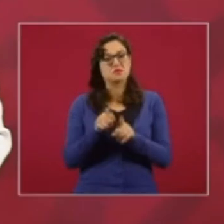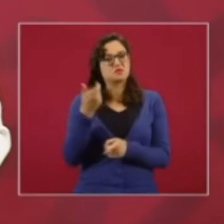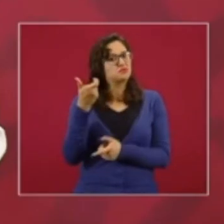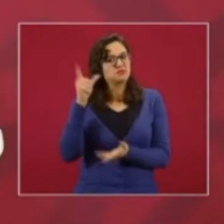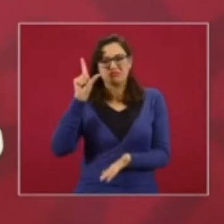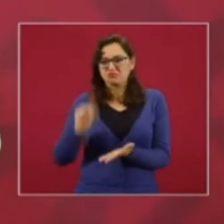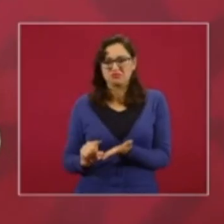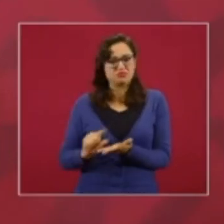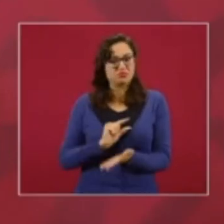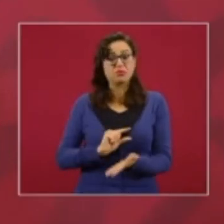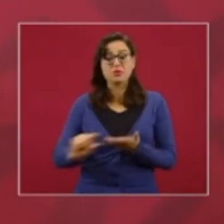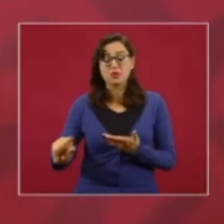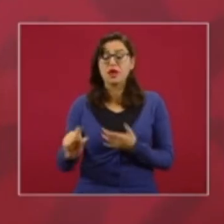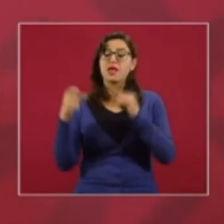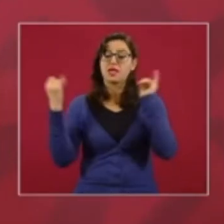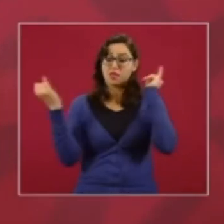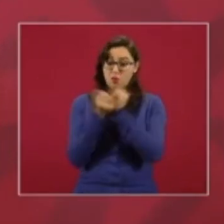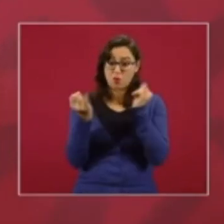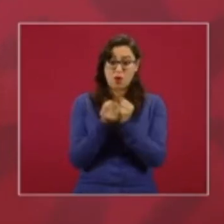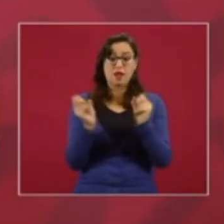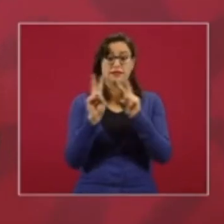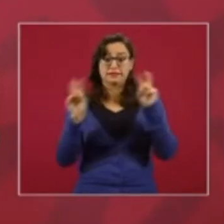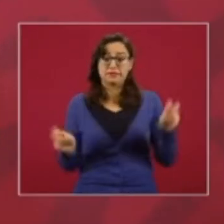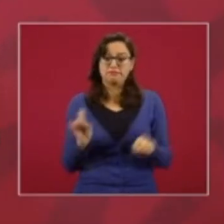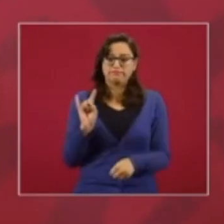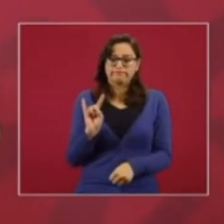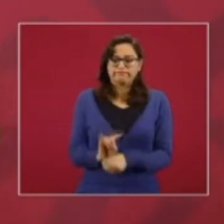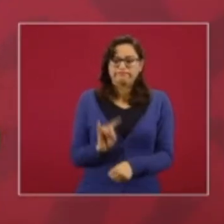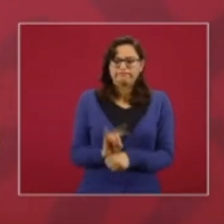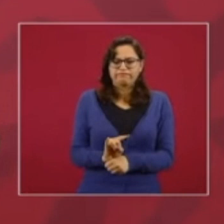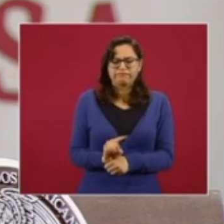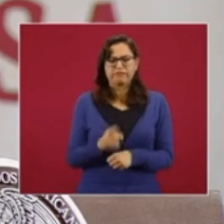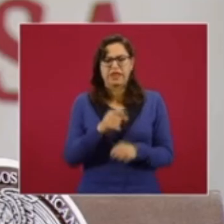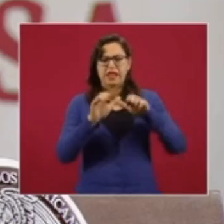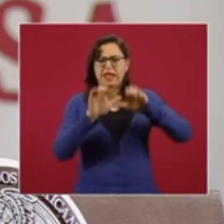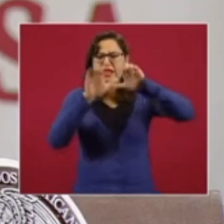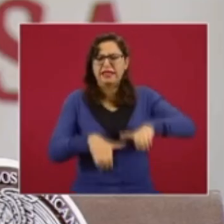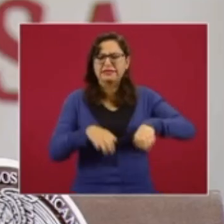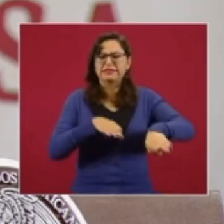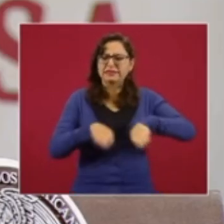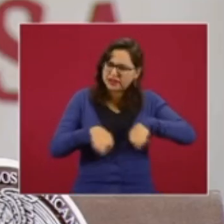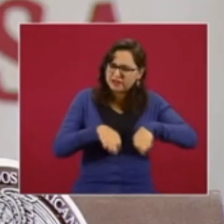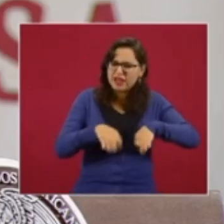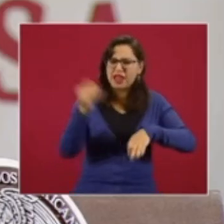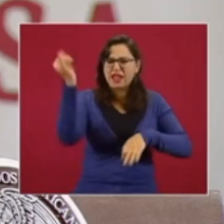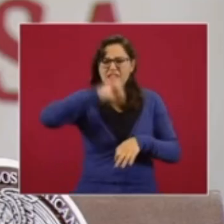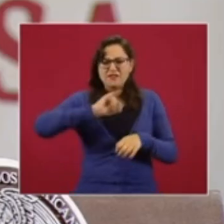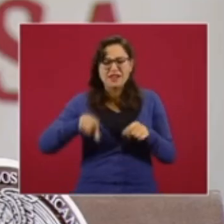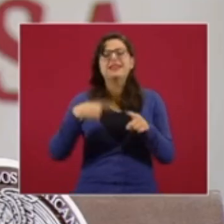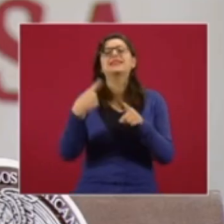con la simulación en la relación laboral respecto a quién realmente es el verdadero patrón